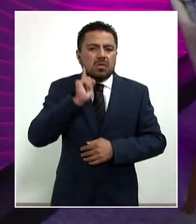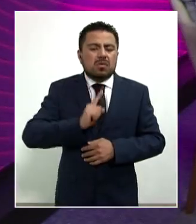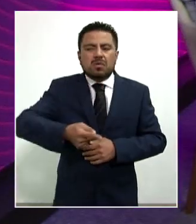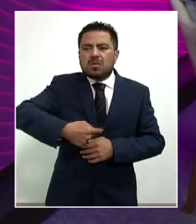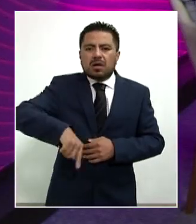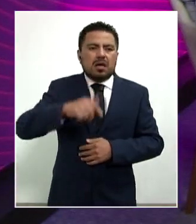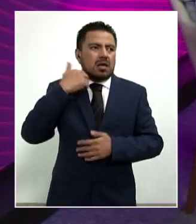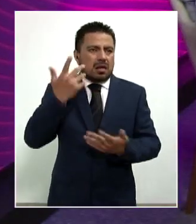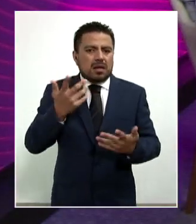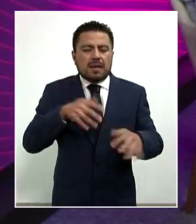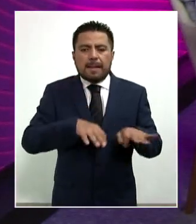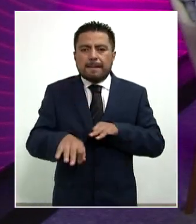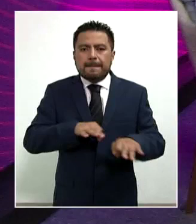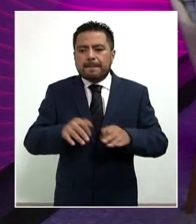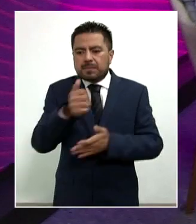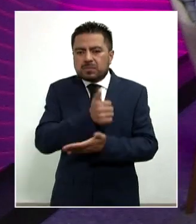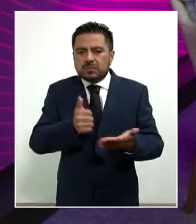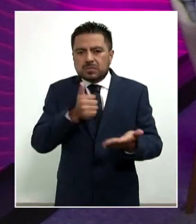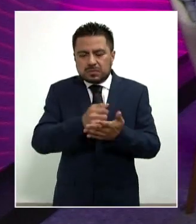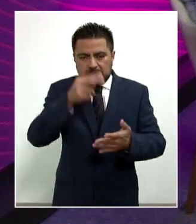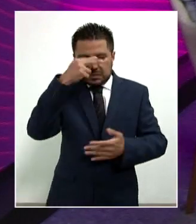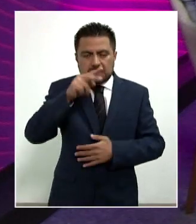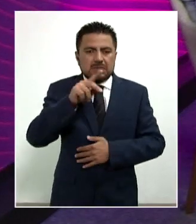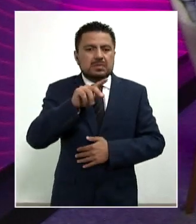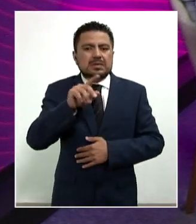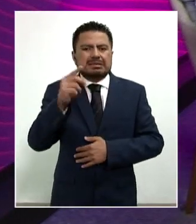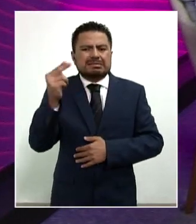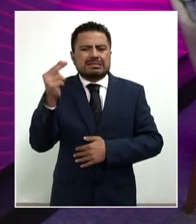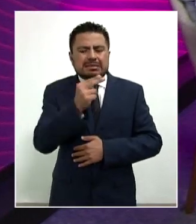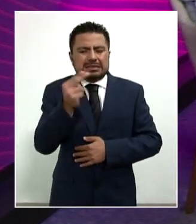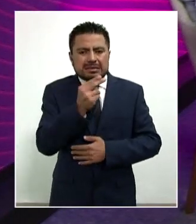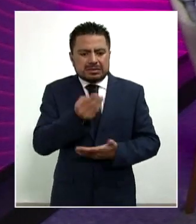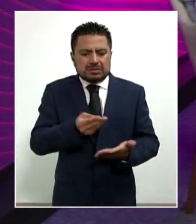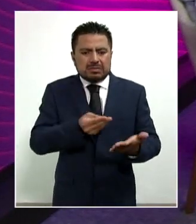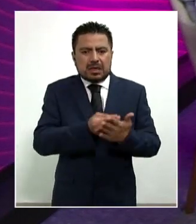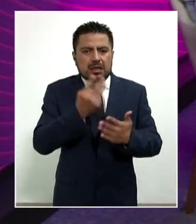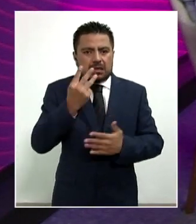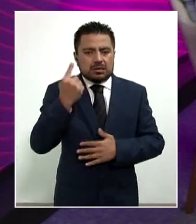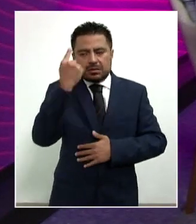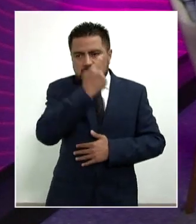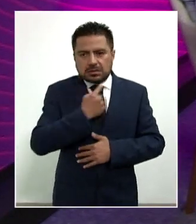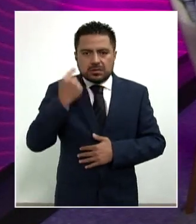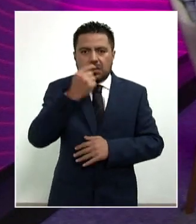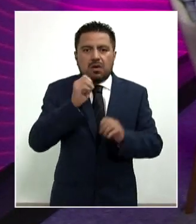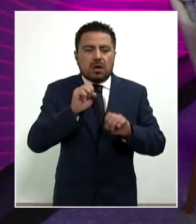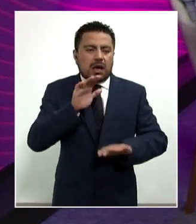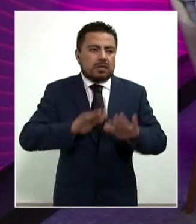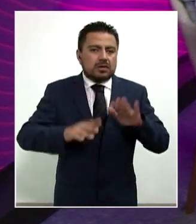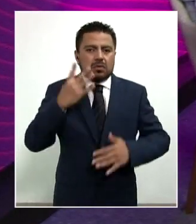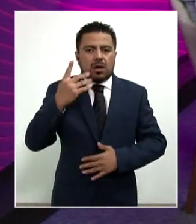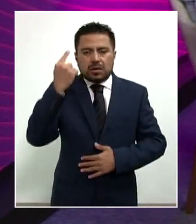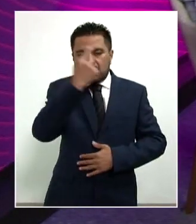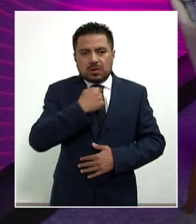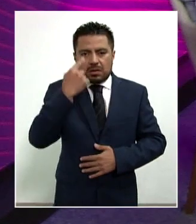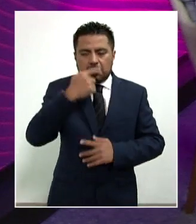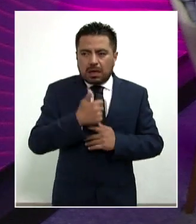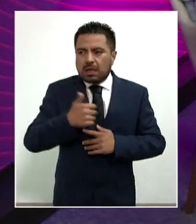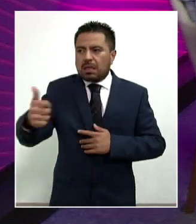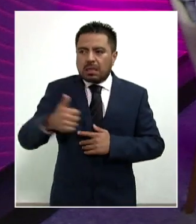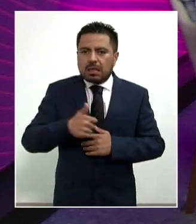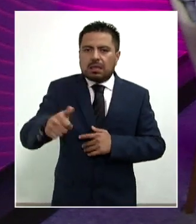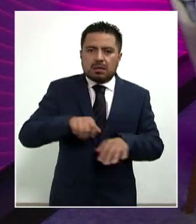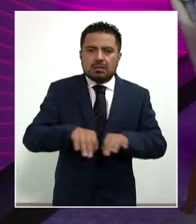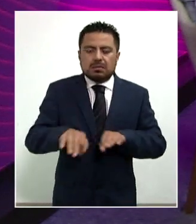que quiere trabajar en la Ciudad de México tiene que destinar 3 horas o 4 horas para ir y venir a su lugar